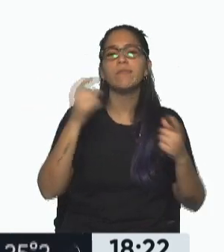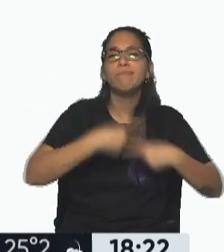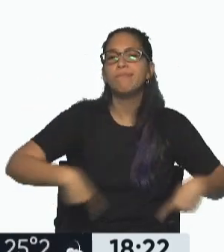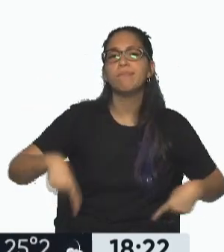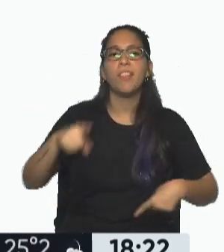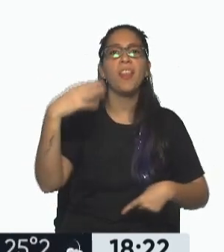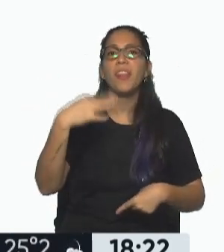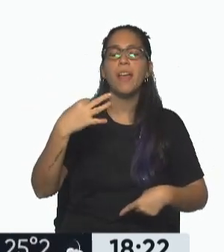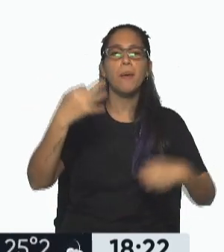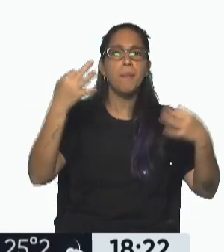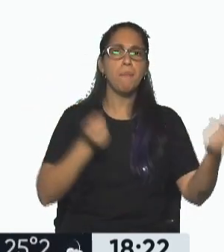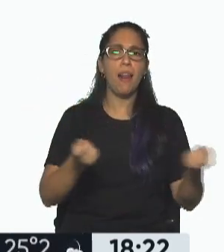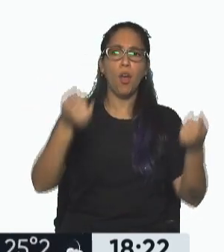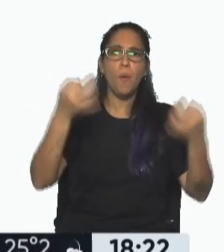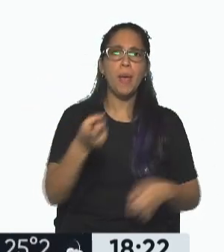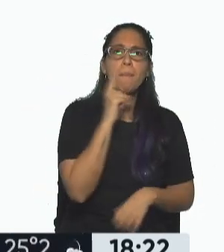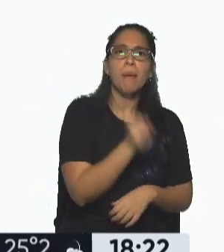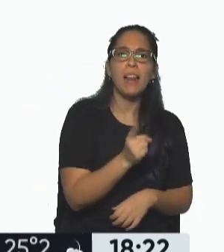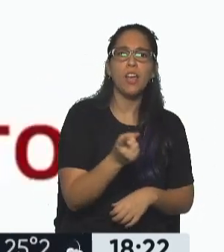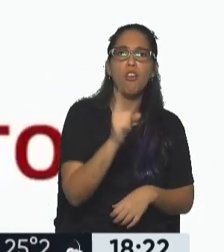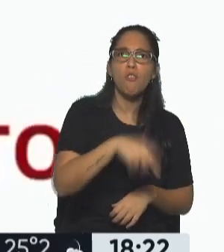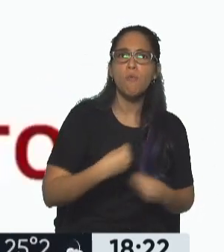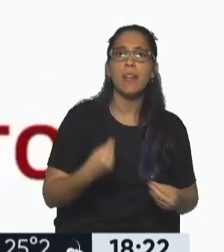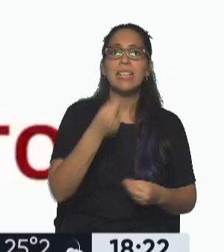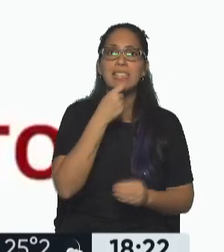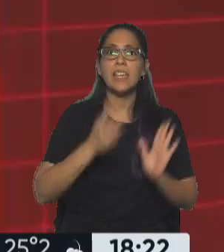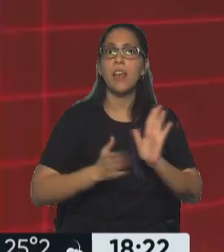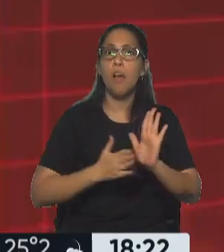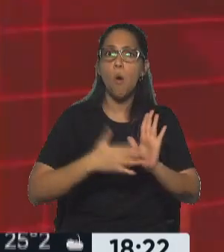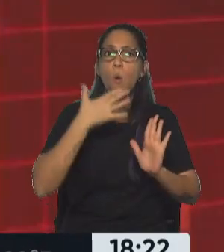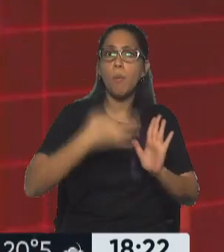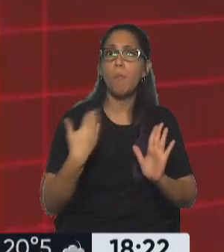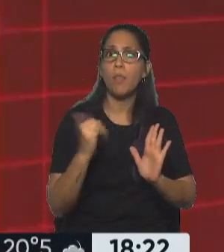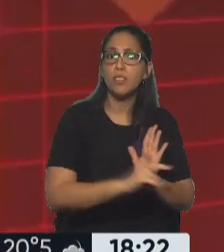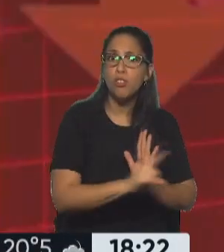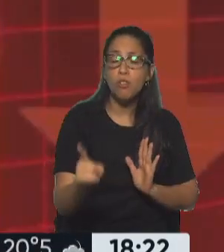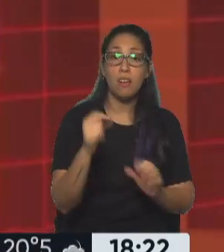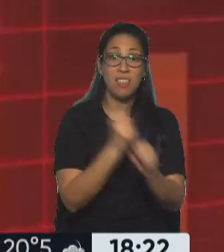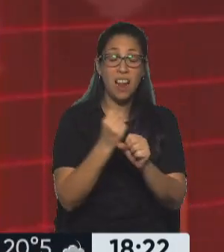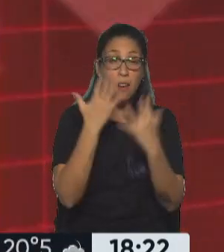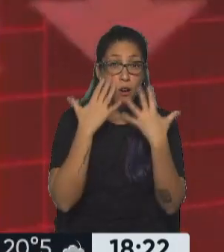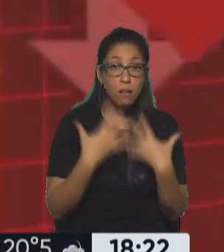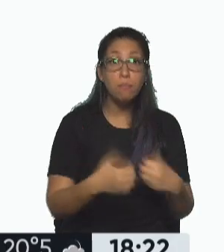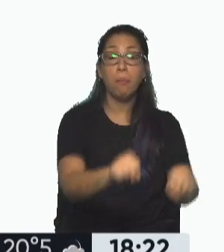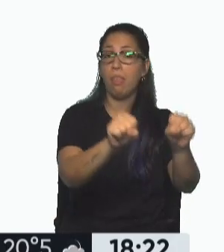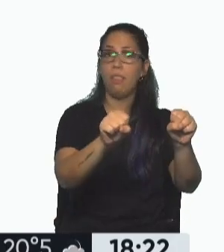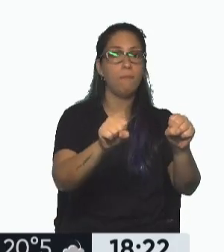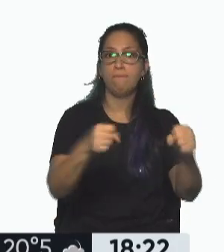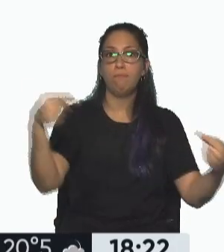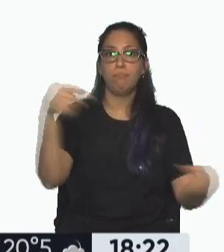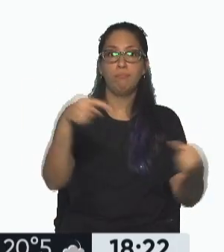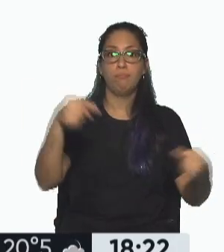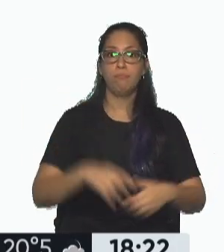menos eficiencia en el manejo del riesgo y eficacia en el cumplimiento normativo. En este trabajo se comprobó que no fue así.